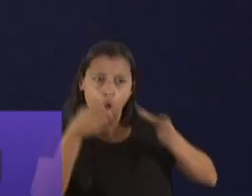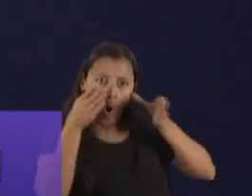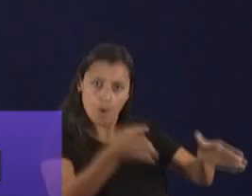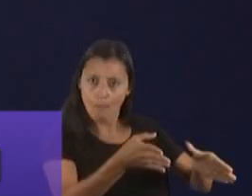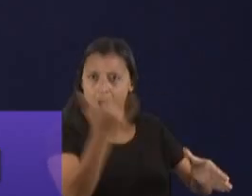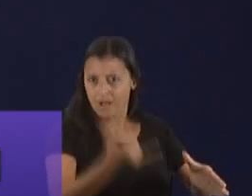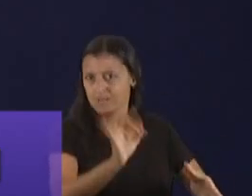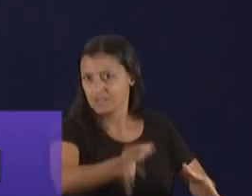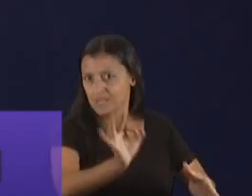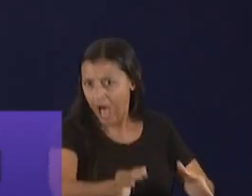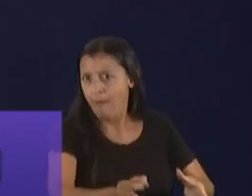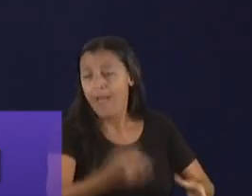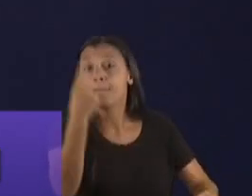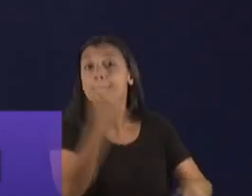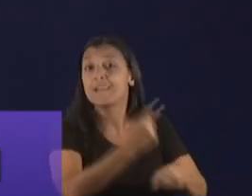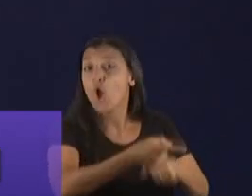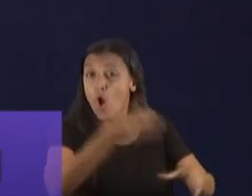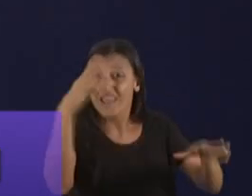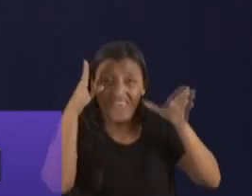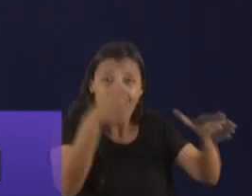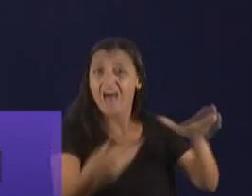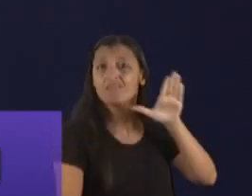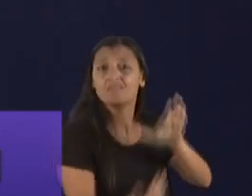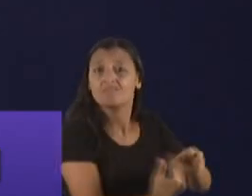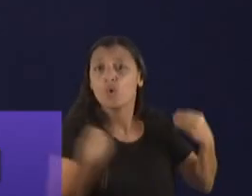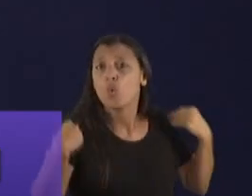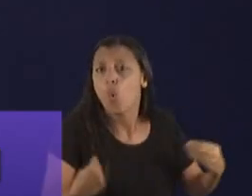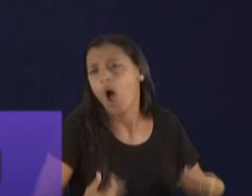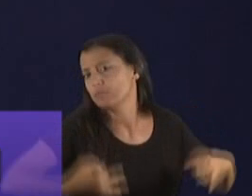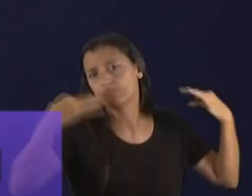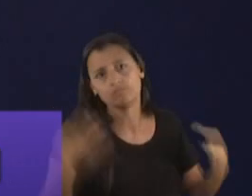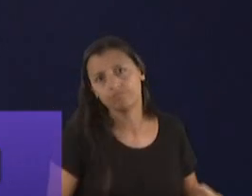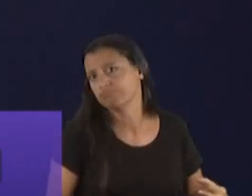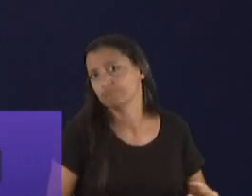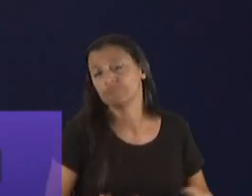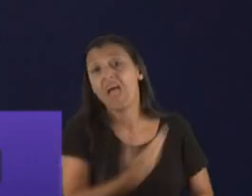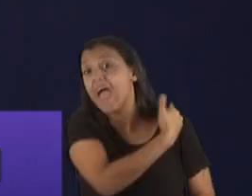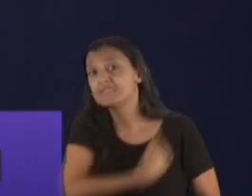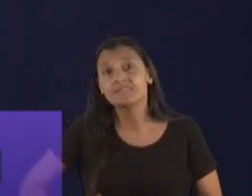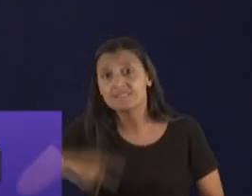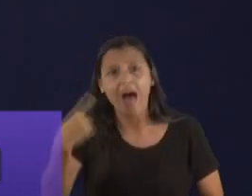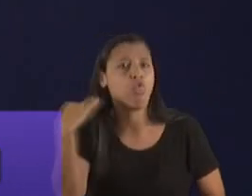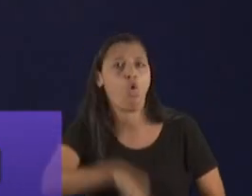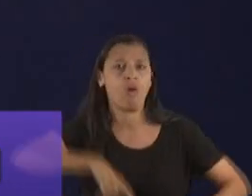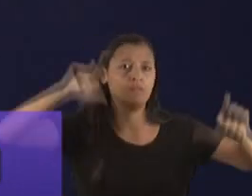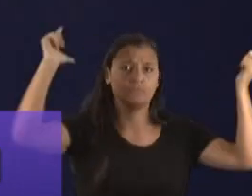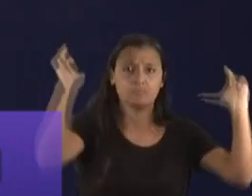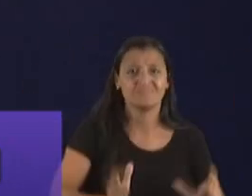que nuestra prioridad era que efectivamente el Estado debía achicarse,